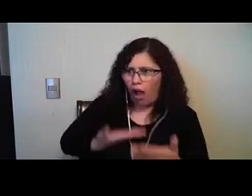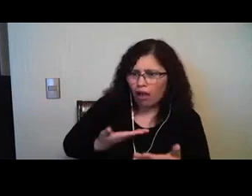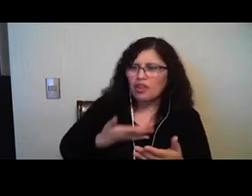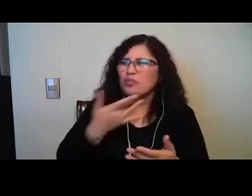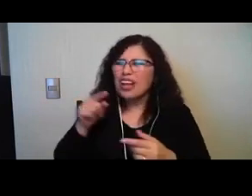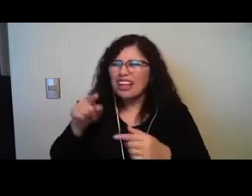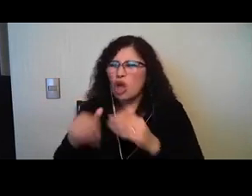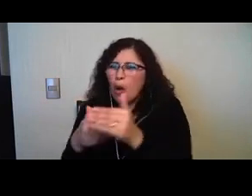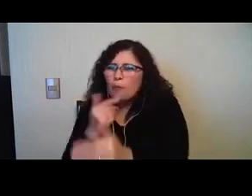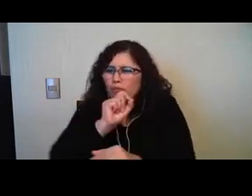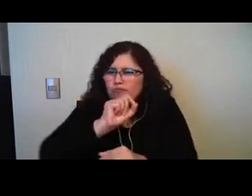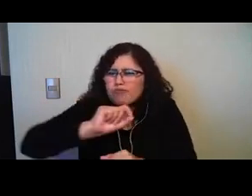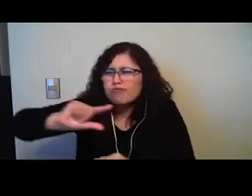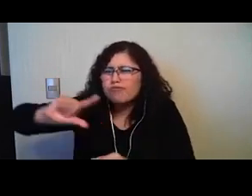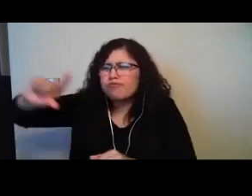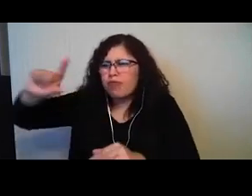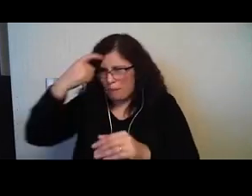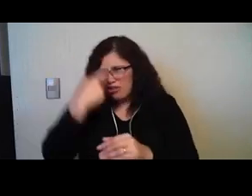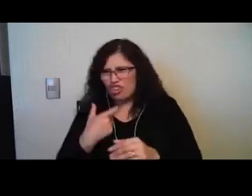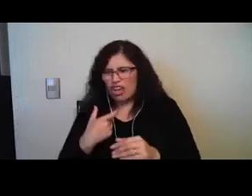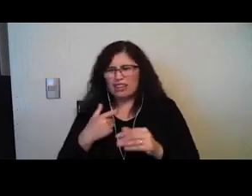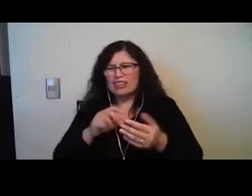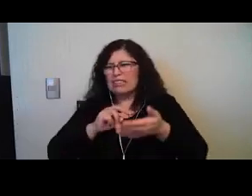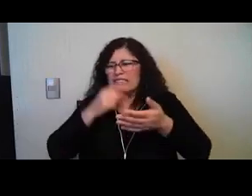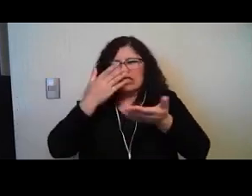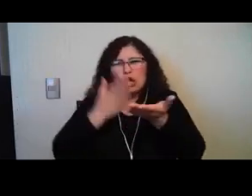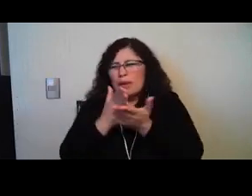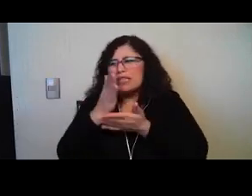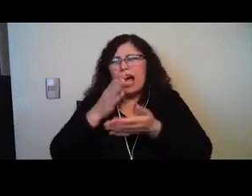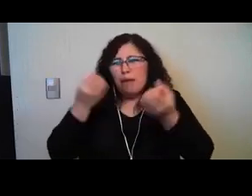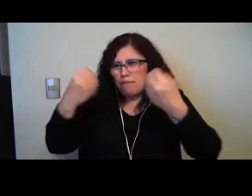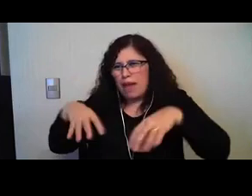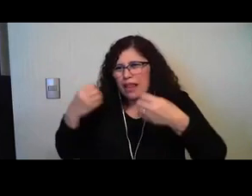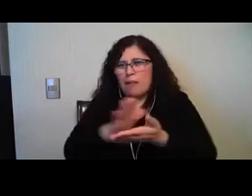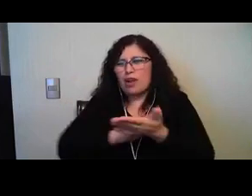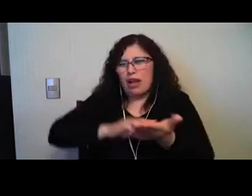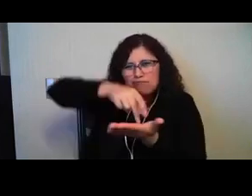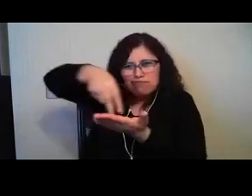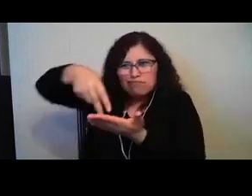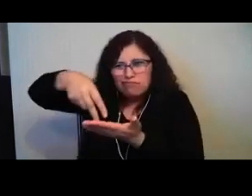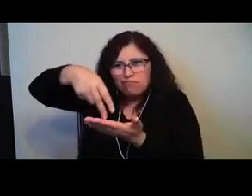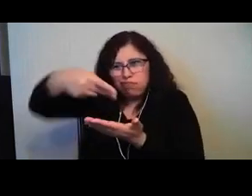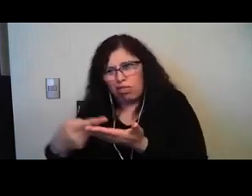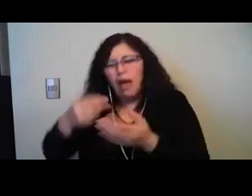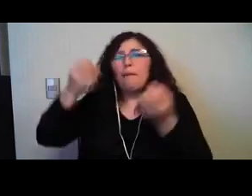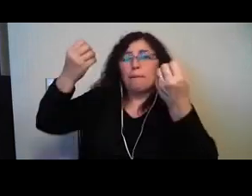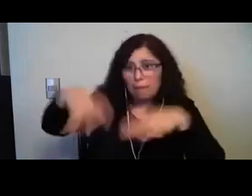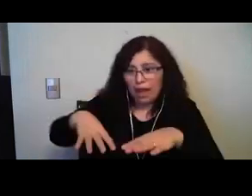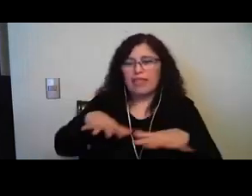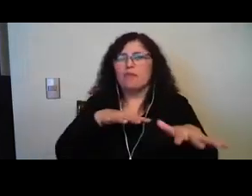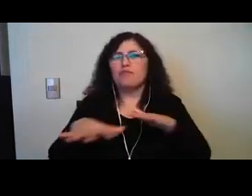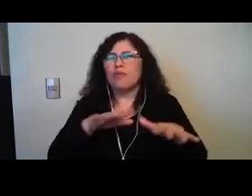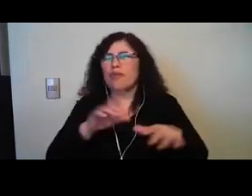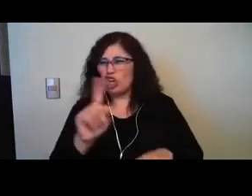que provoca mucho deterioro en las personas. Ya las personas comienzan a perder capacidad de marcha, los movimientos involuntarios son